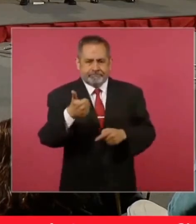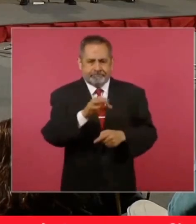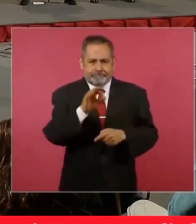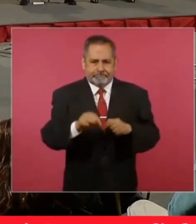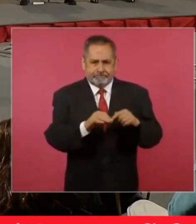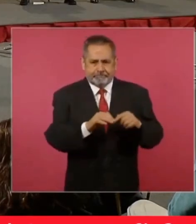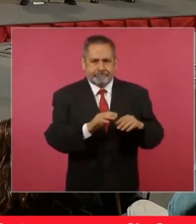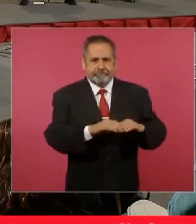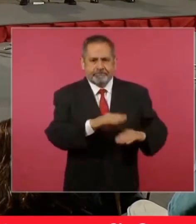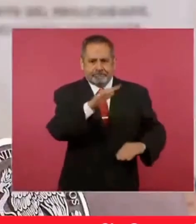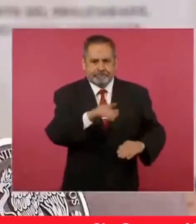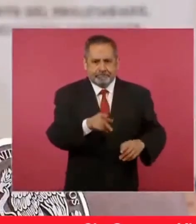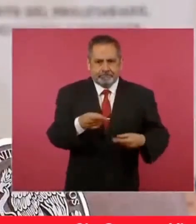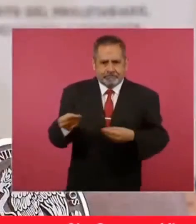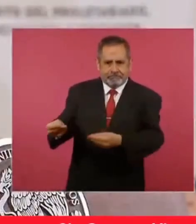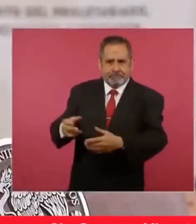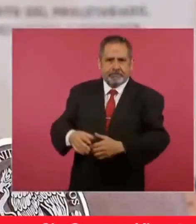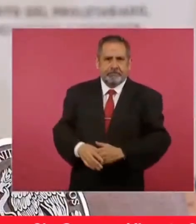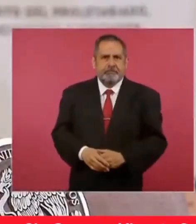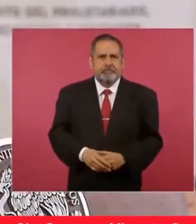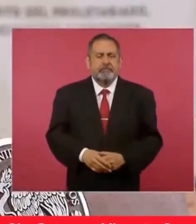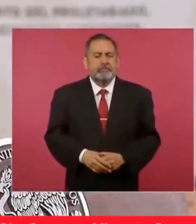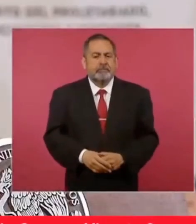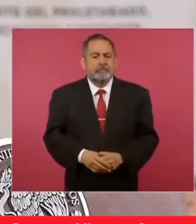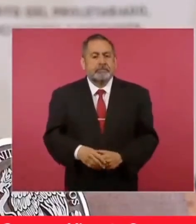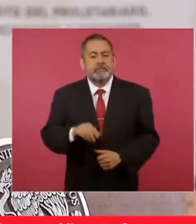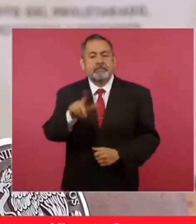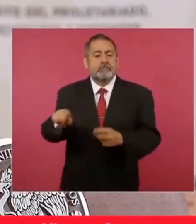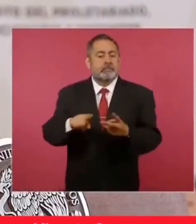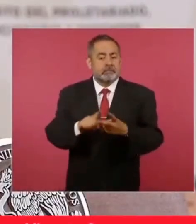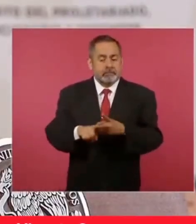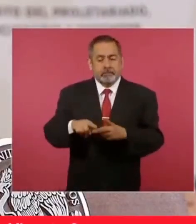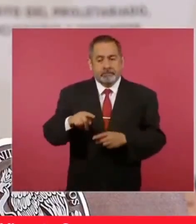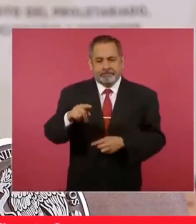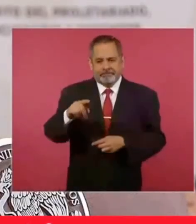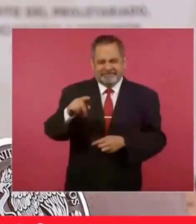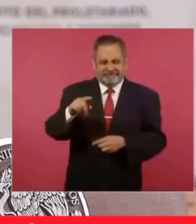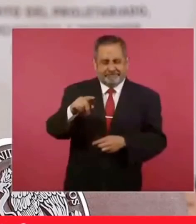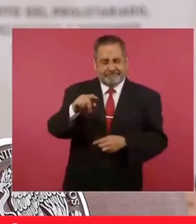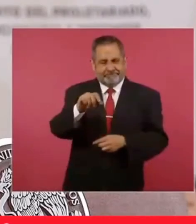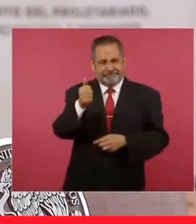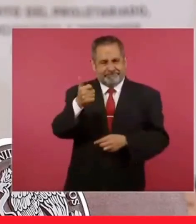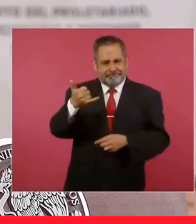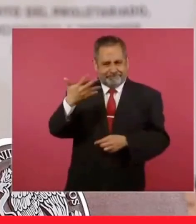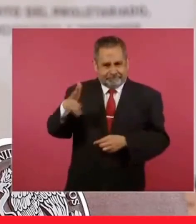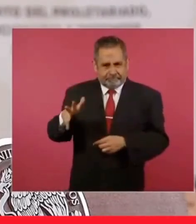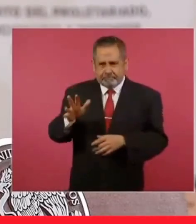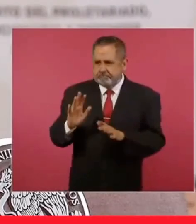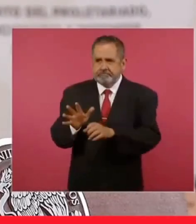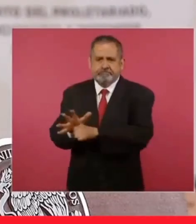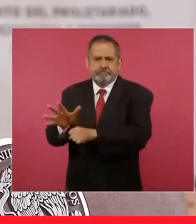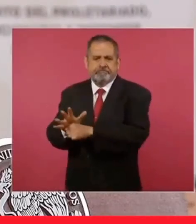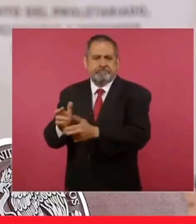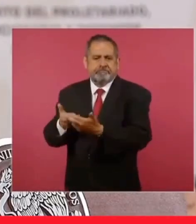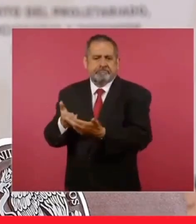al 3%. Y finalmente a las 23:10 salimos de la emergencia y regresamos al estado operativo